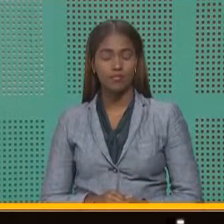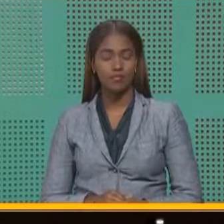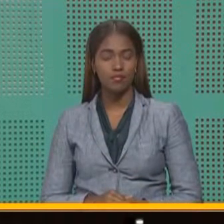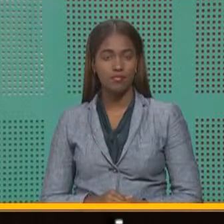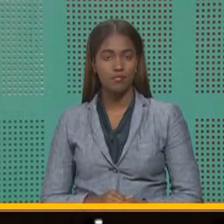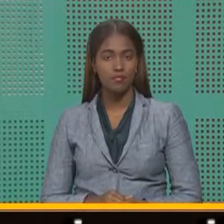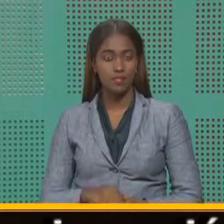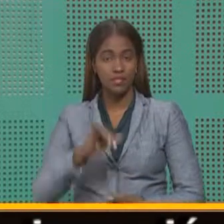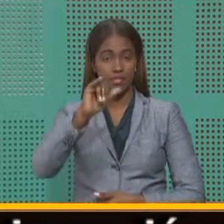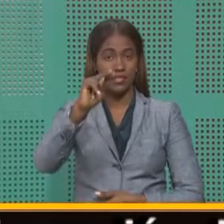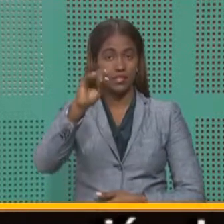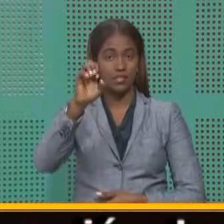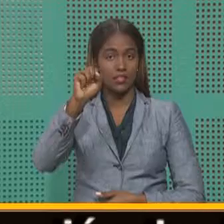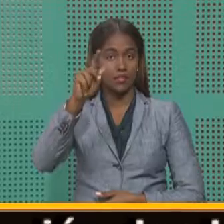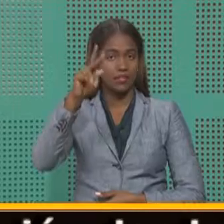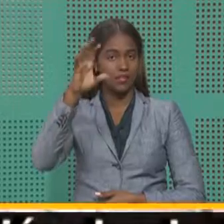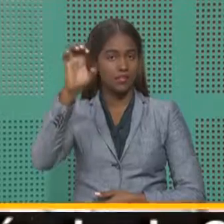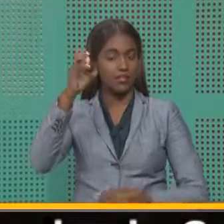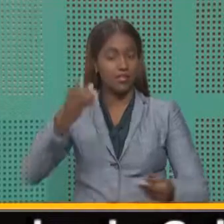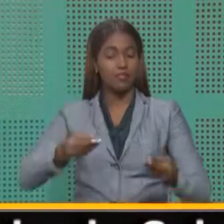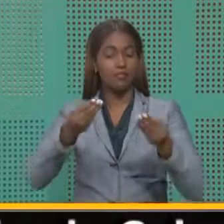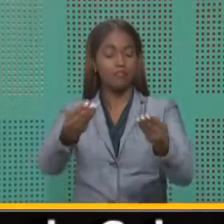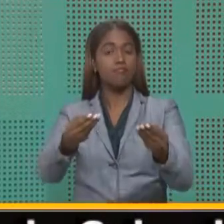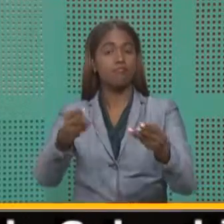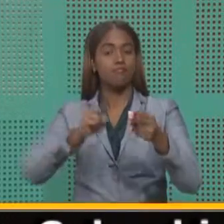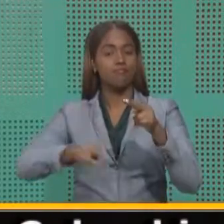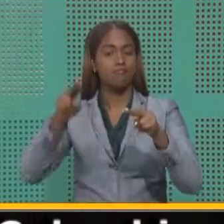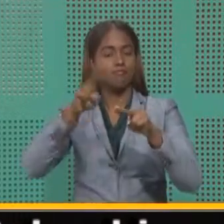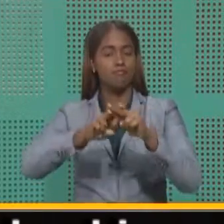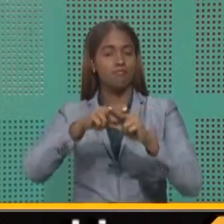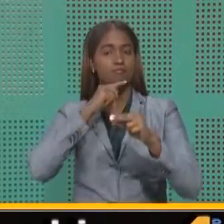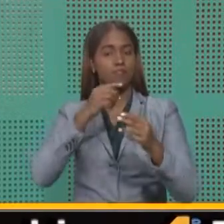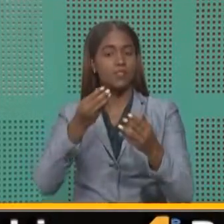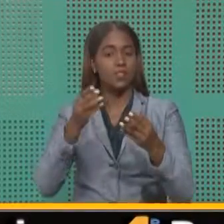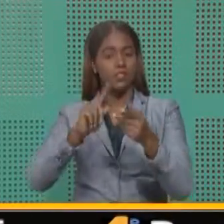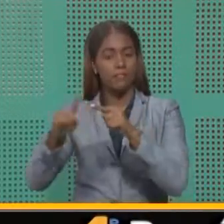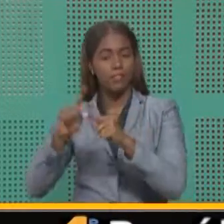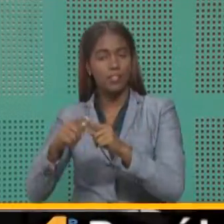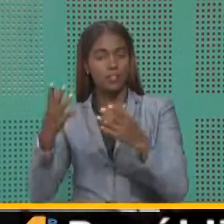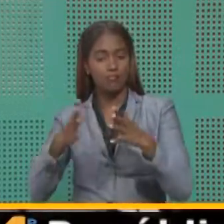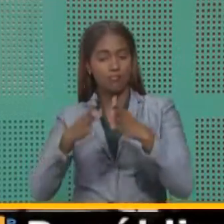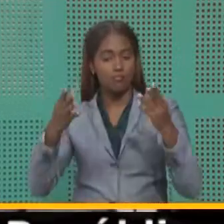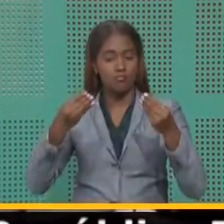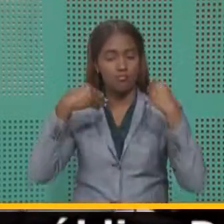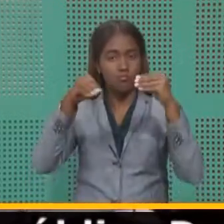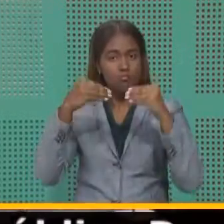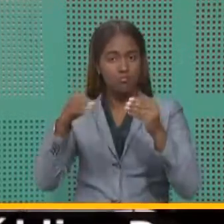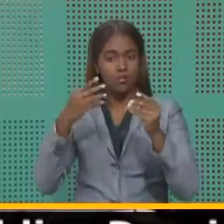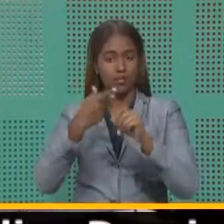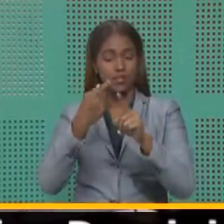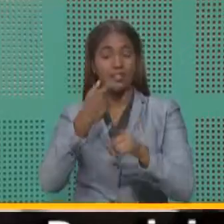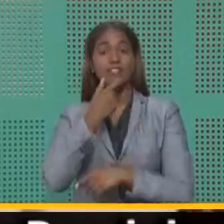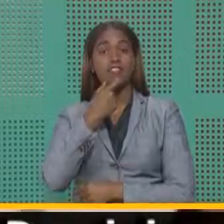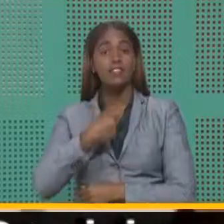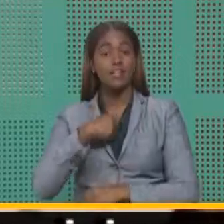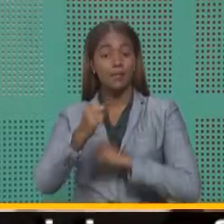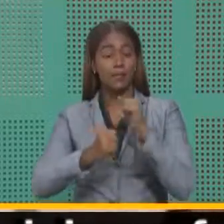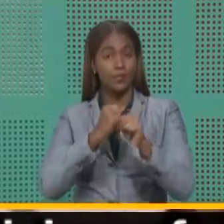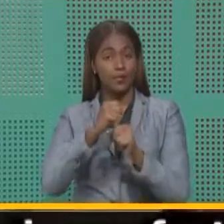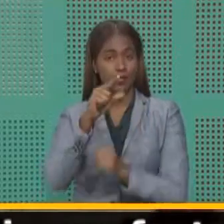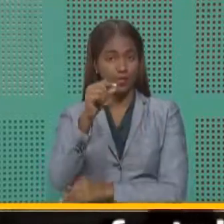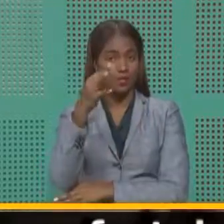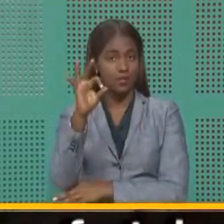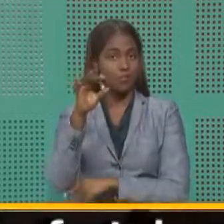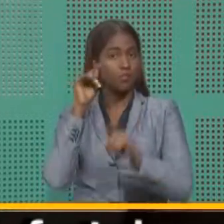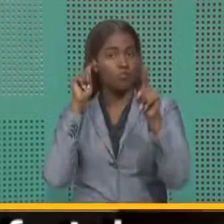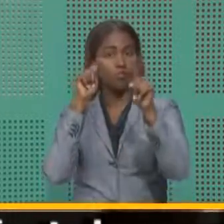el inespre dispuso el incremento de la cantidad de mercado de productores en diciembre del 2019